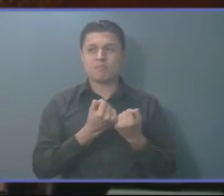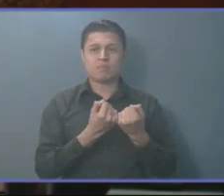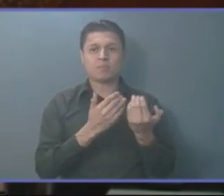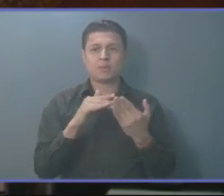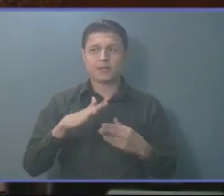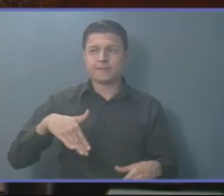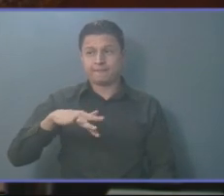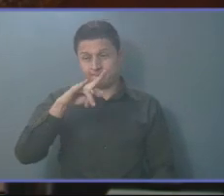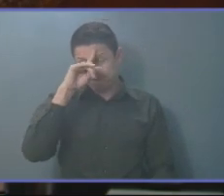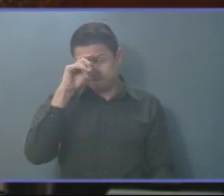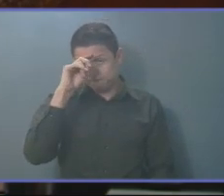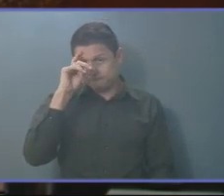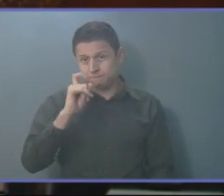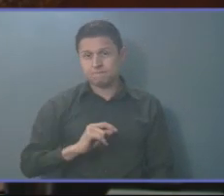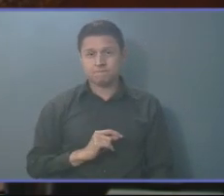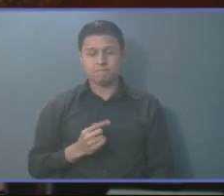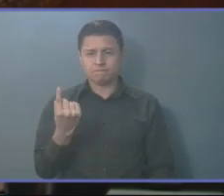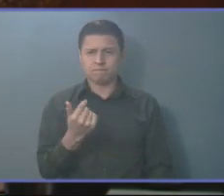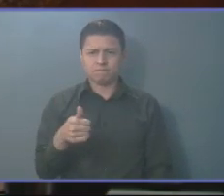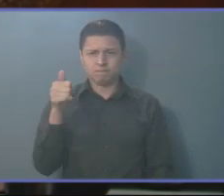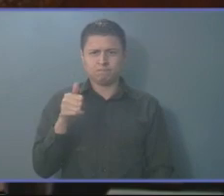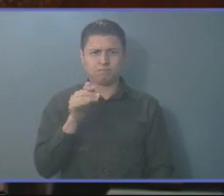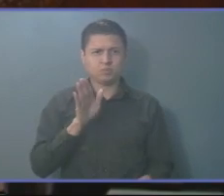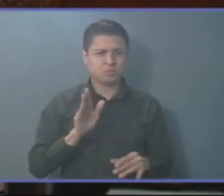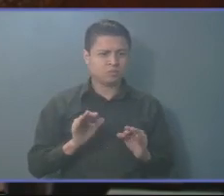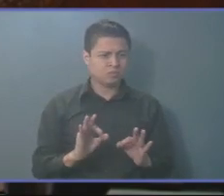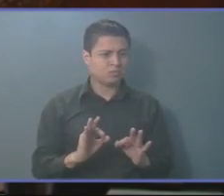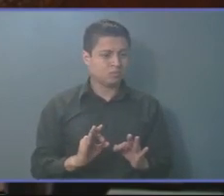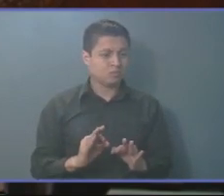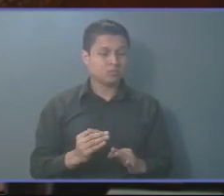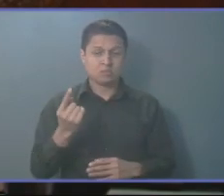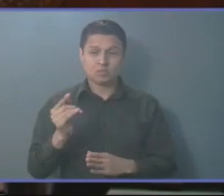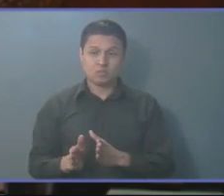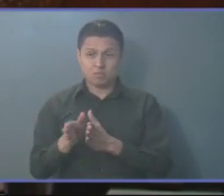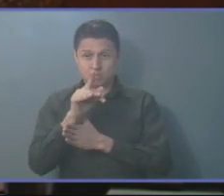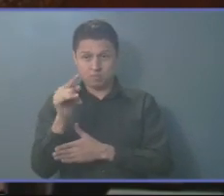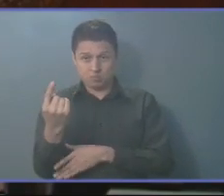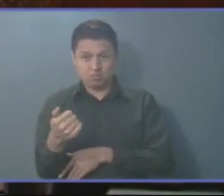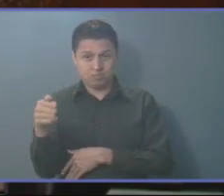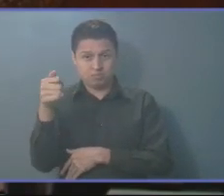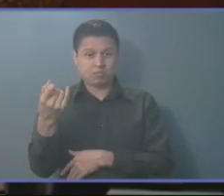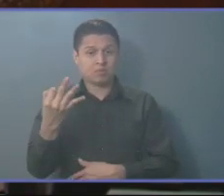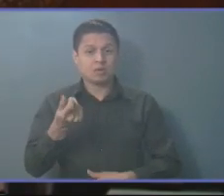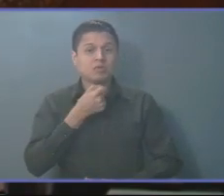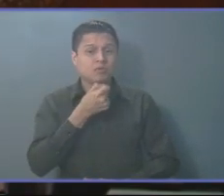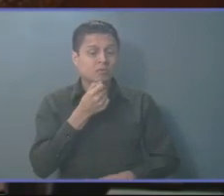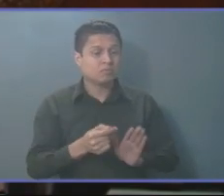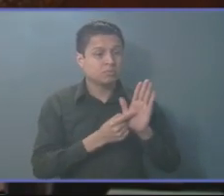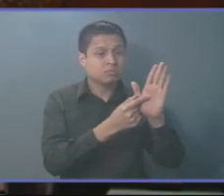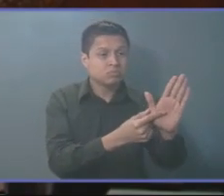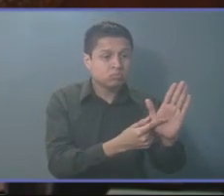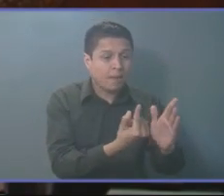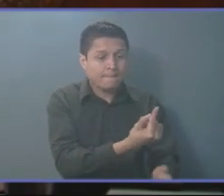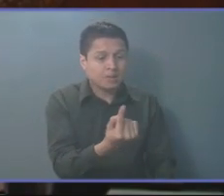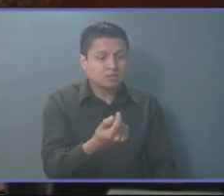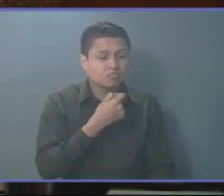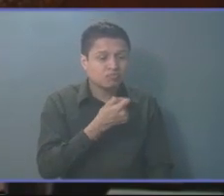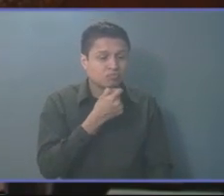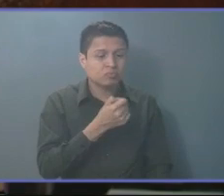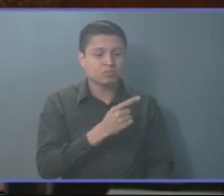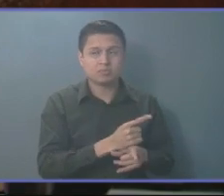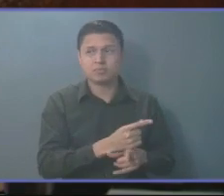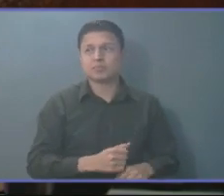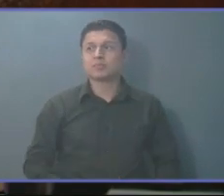de trabajo. Los titulares de cada dependencia deberán informar de tal situación al personal a su